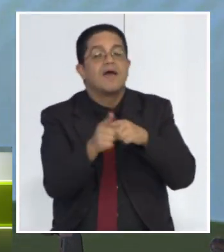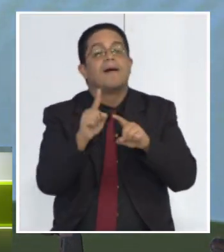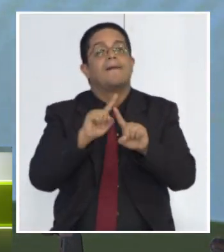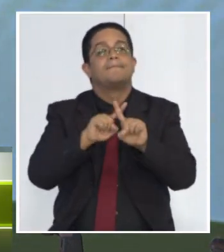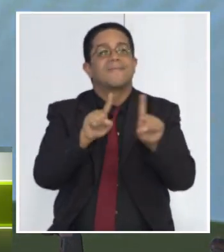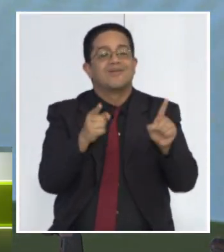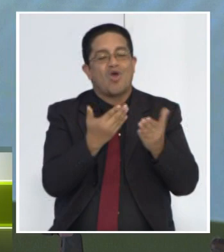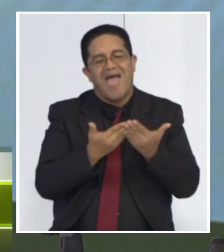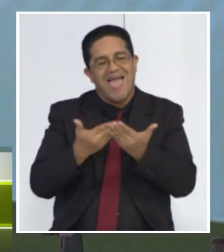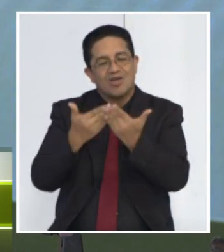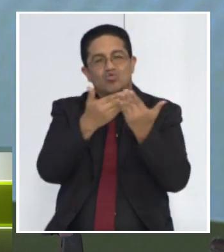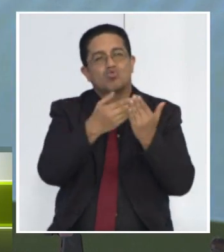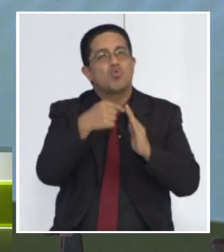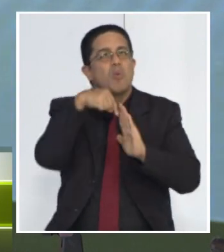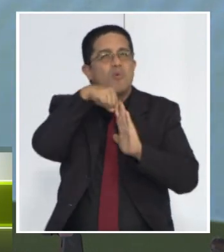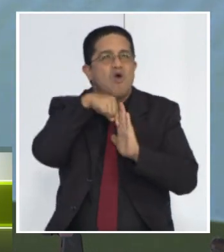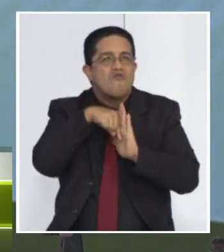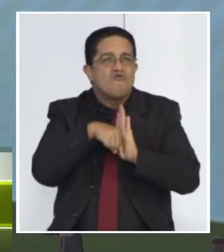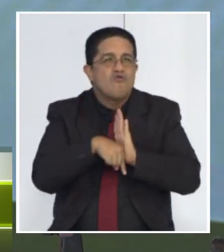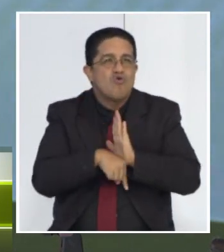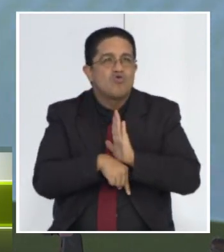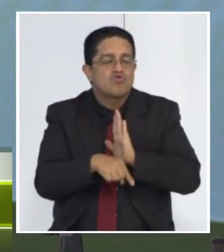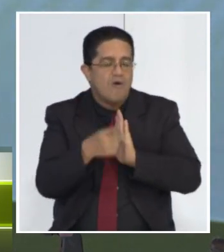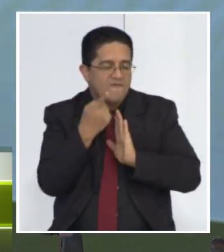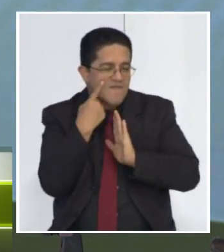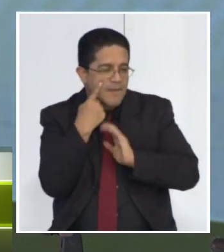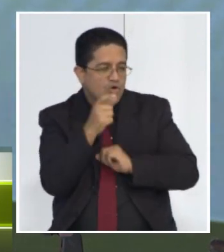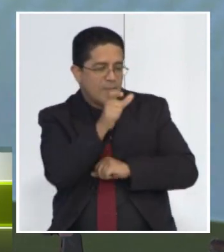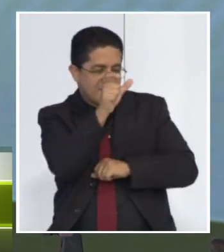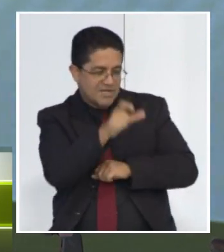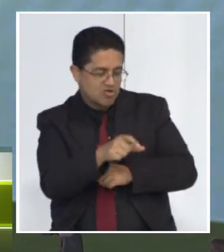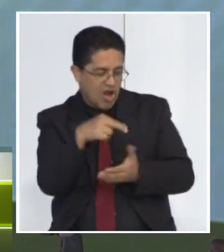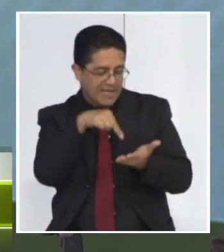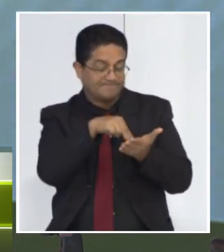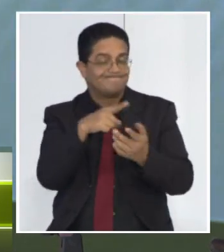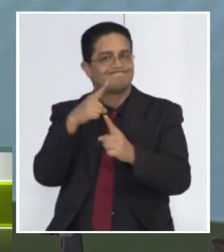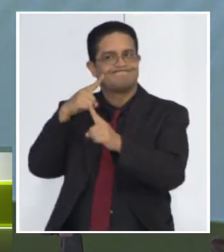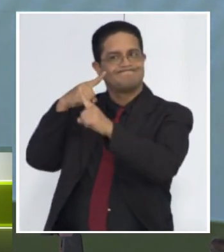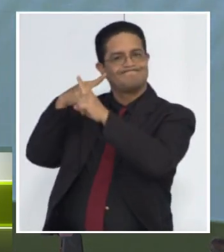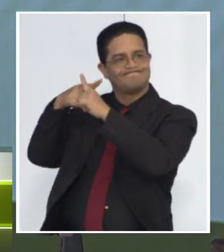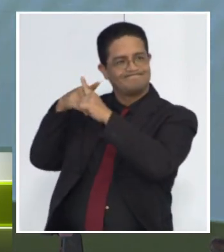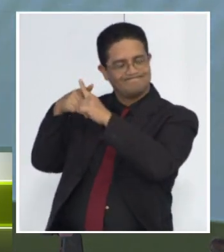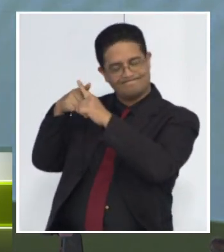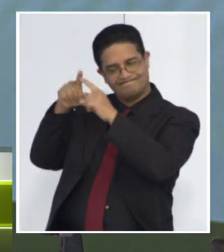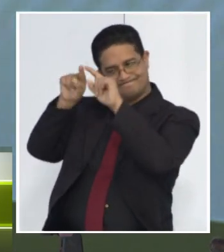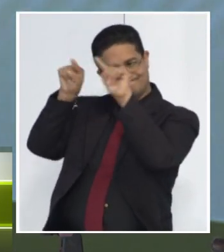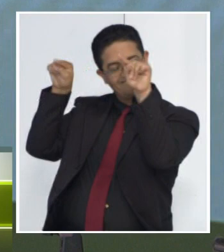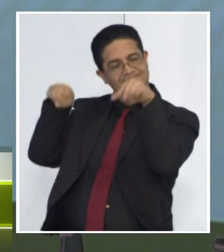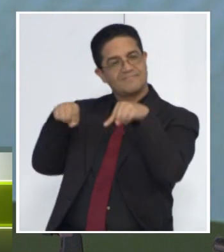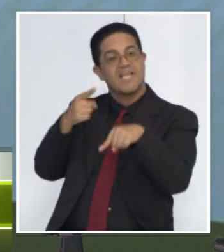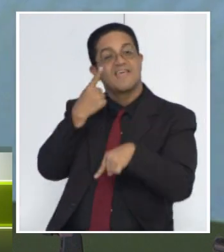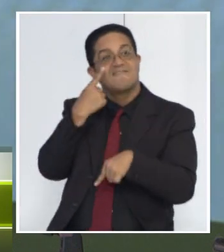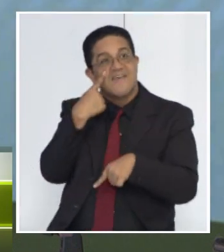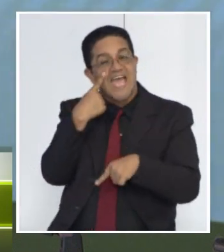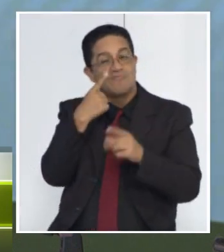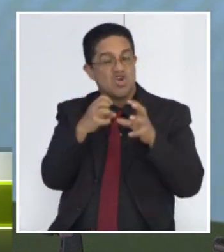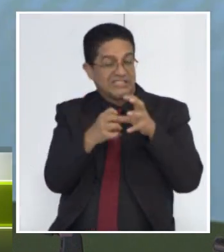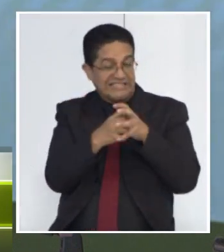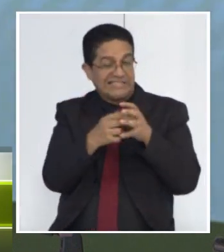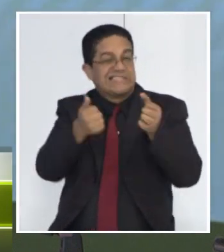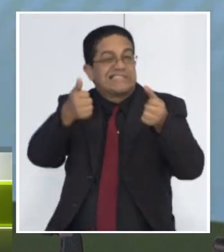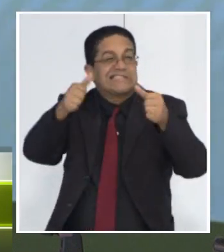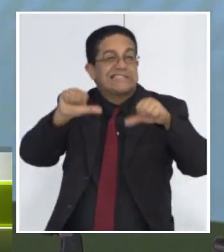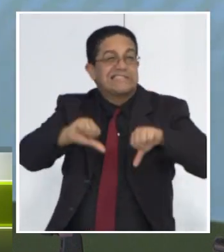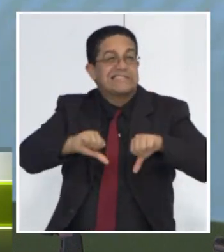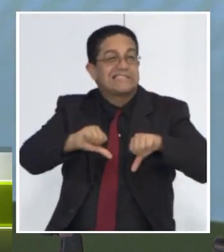estudio ideal cuando miramos a nuestros pacientes en la radiografía y vemos que ya el paciente tiene una artrosis avanzada, porque tiene